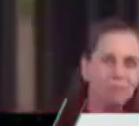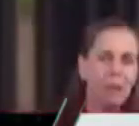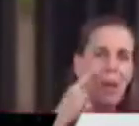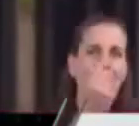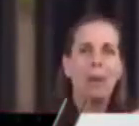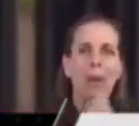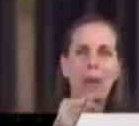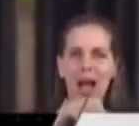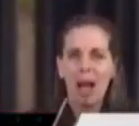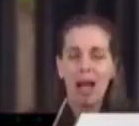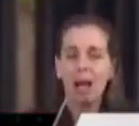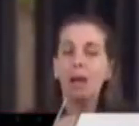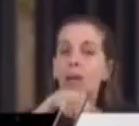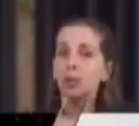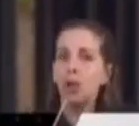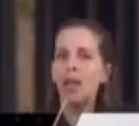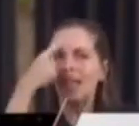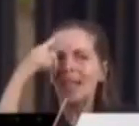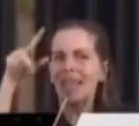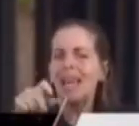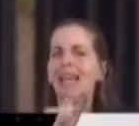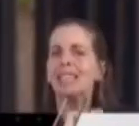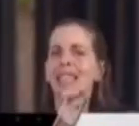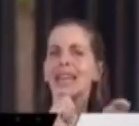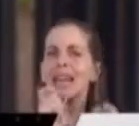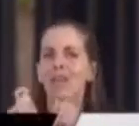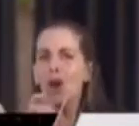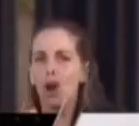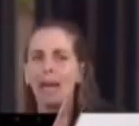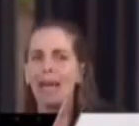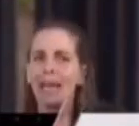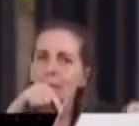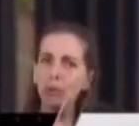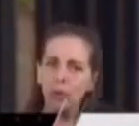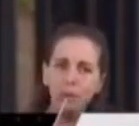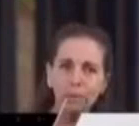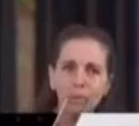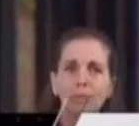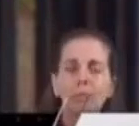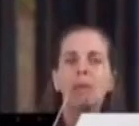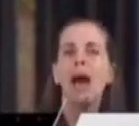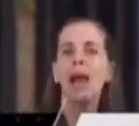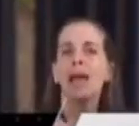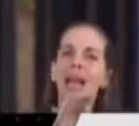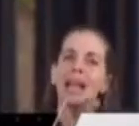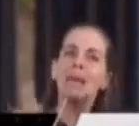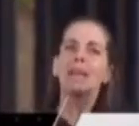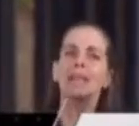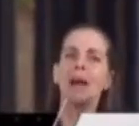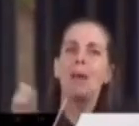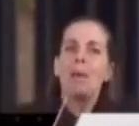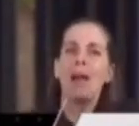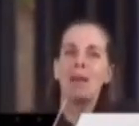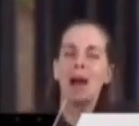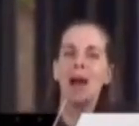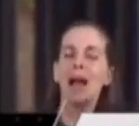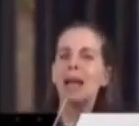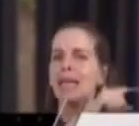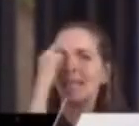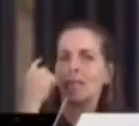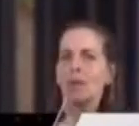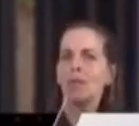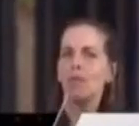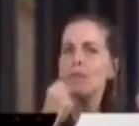todas las reformas que impulsamos hoy Son para que los argentinos volvamos a ser libres y de esta libertad surja una nación fuerte y próspera